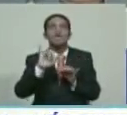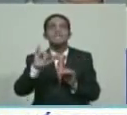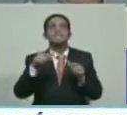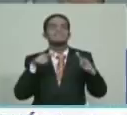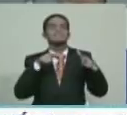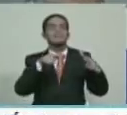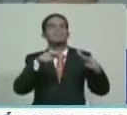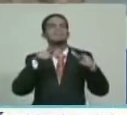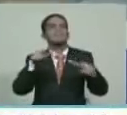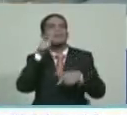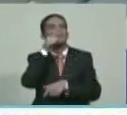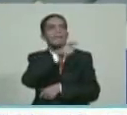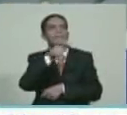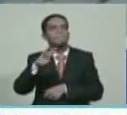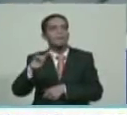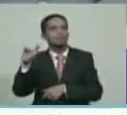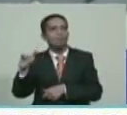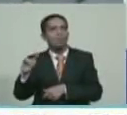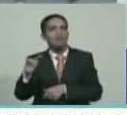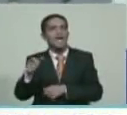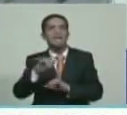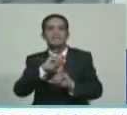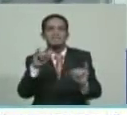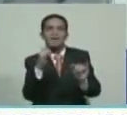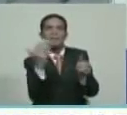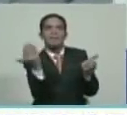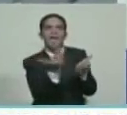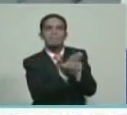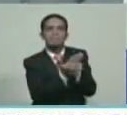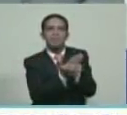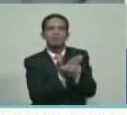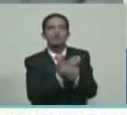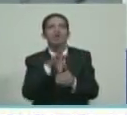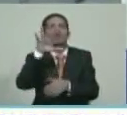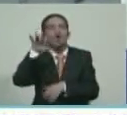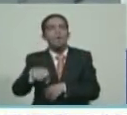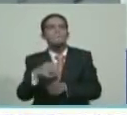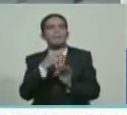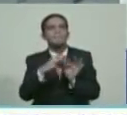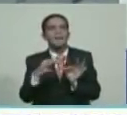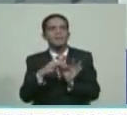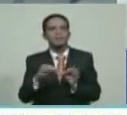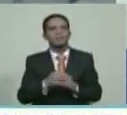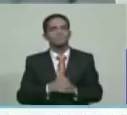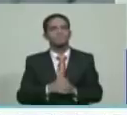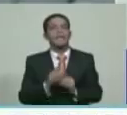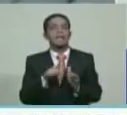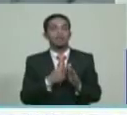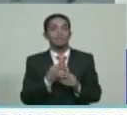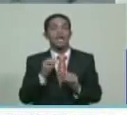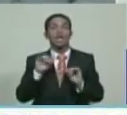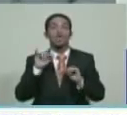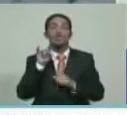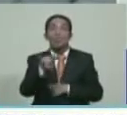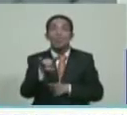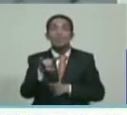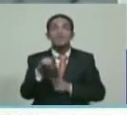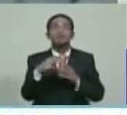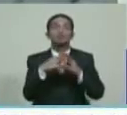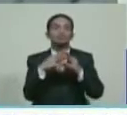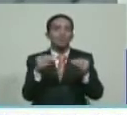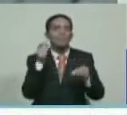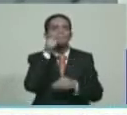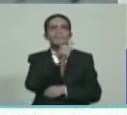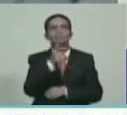los usuarios y usuarias que se hayan registrados como compradores del petró es decir que a partir del día lunes toda persona que quiera